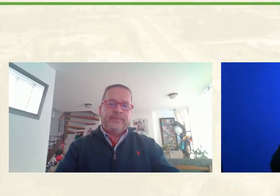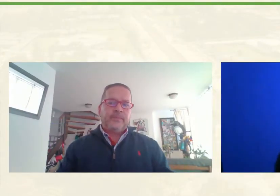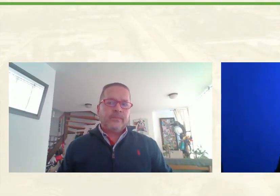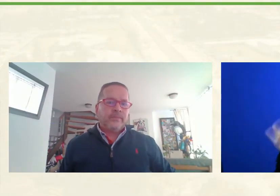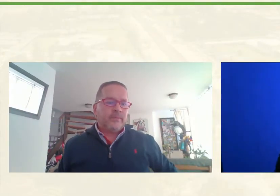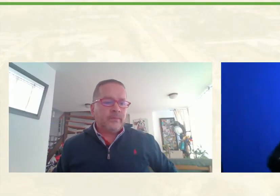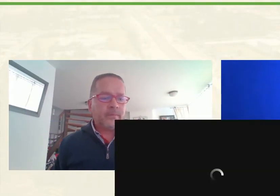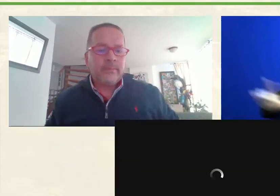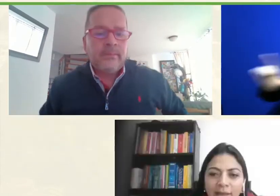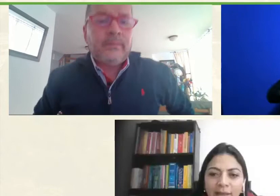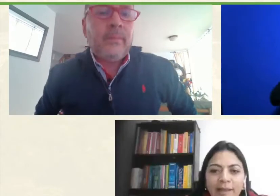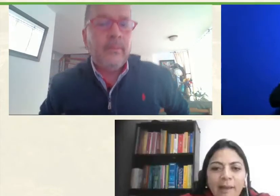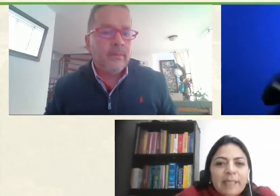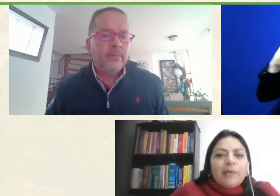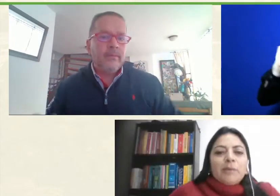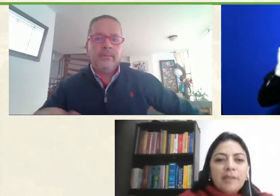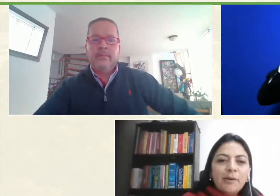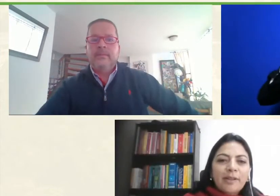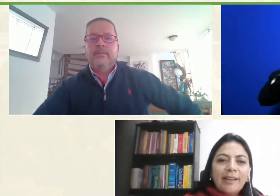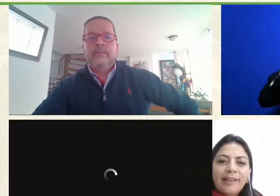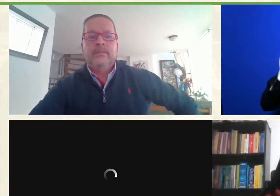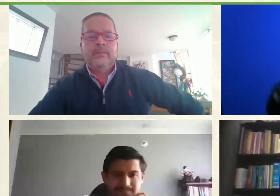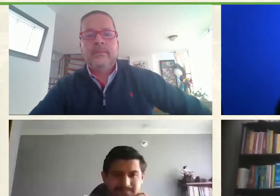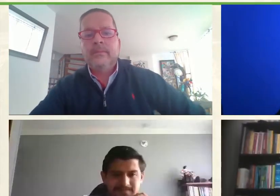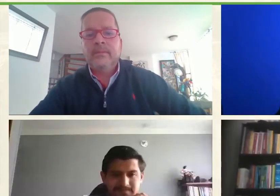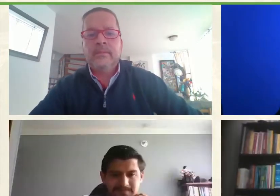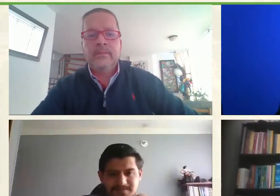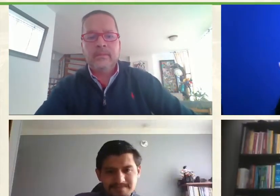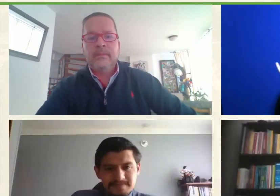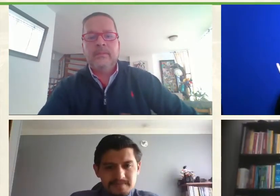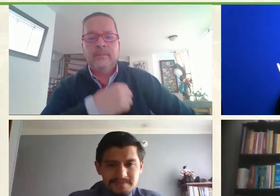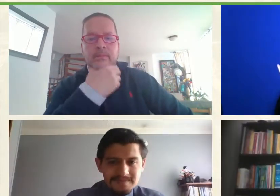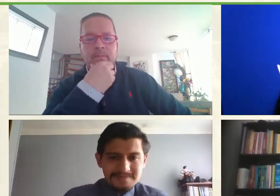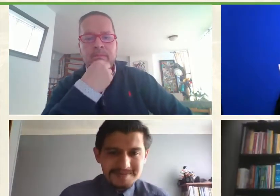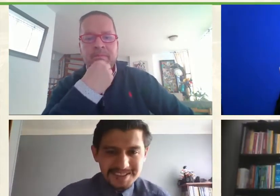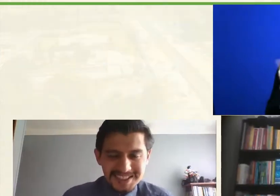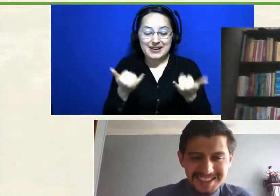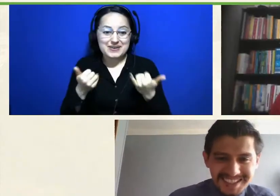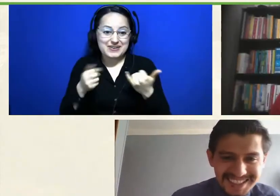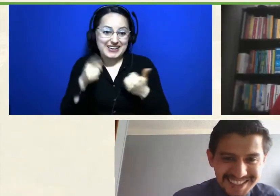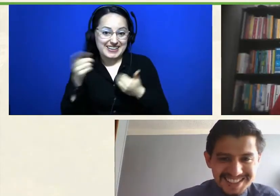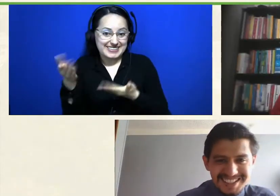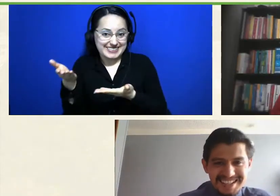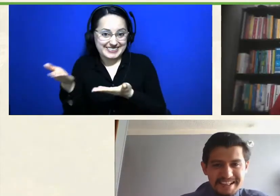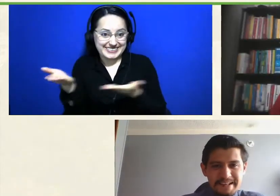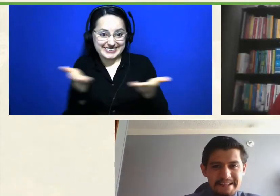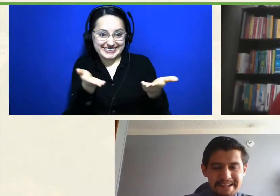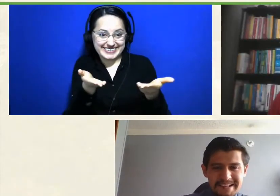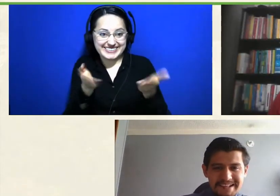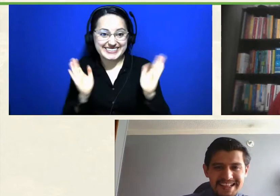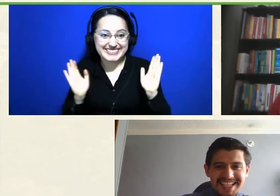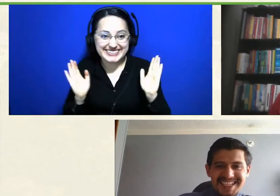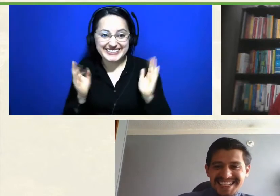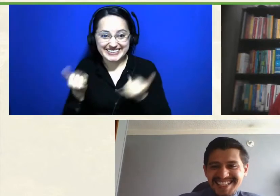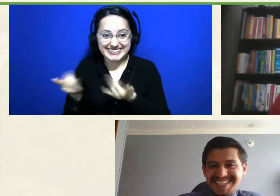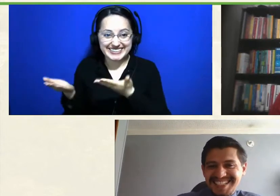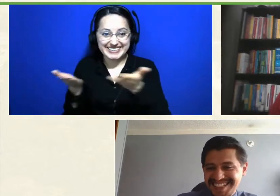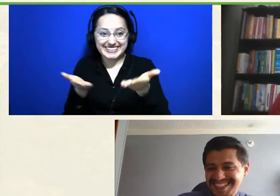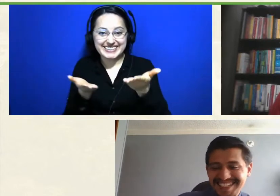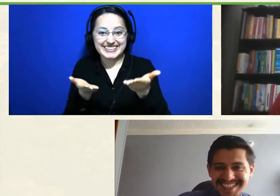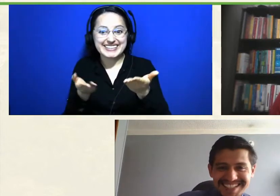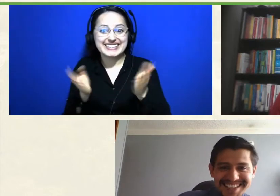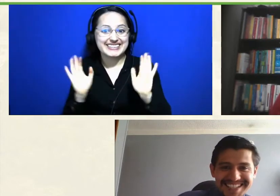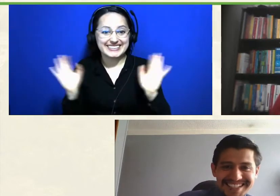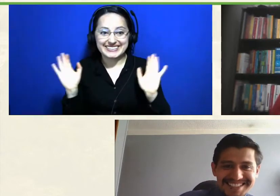Camilo. Camilo, creo que es tu turno porque casi que pues